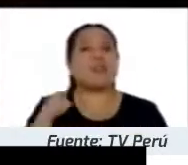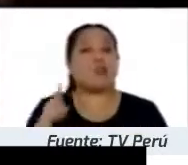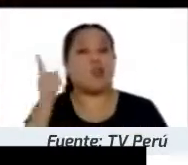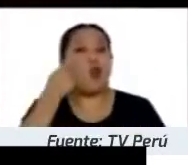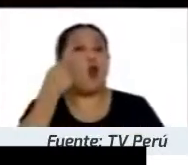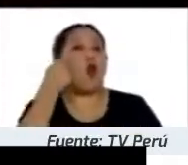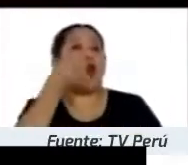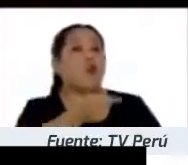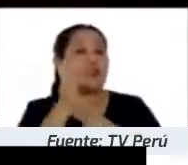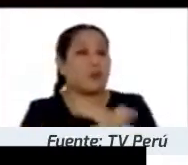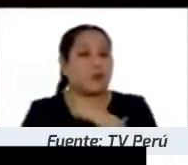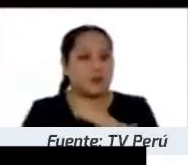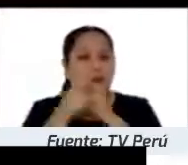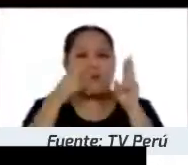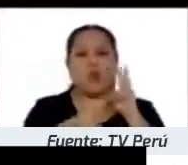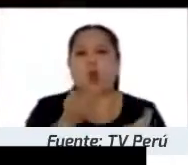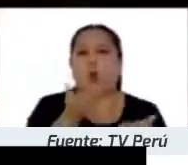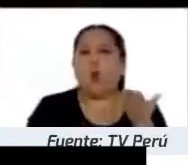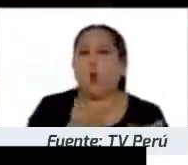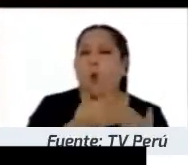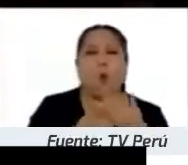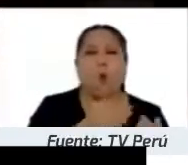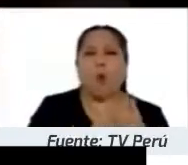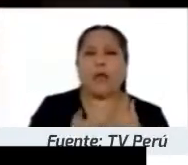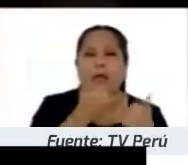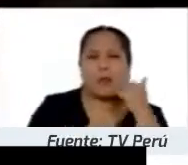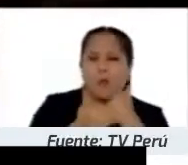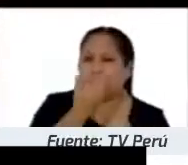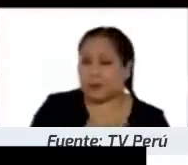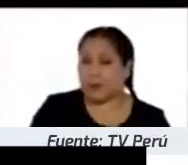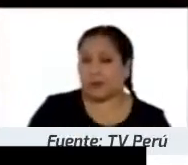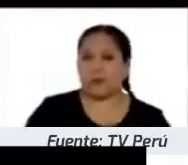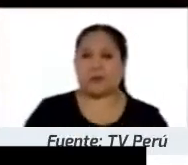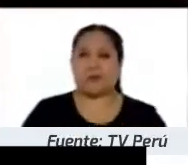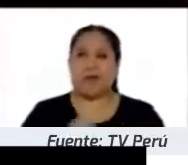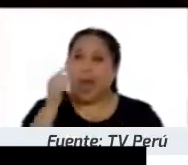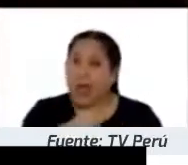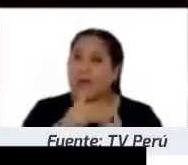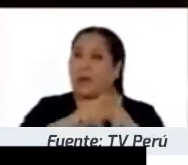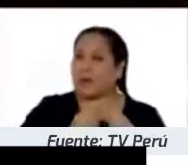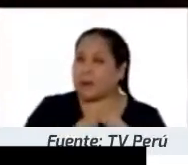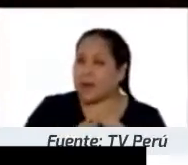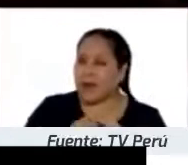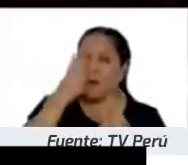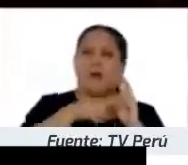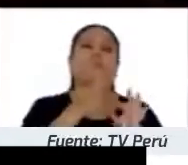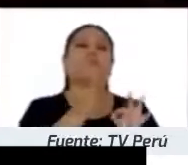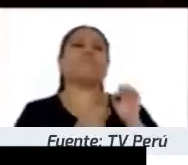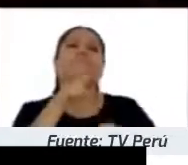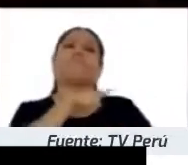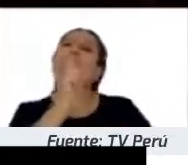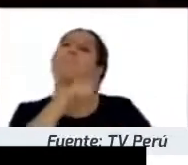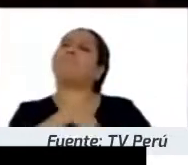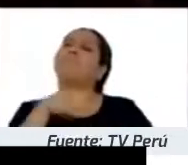están mirando cualquier error que podamos pasar, que podemos cometerla. Y por ahí van a empezar a querer juzgarla y a decirle,